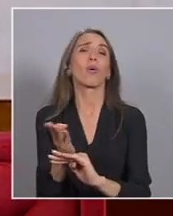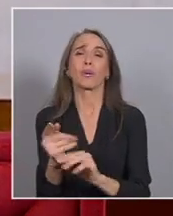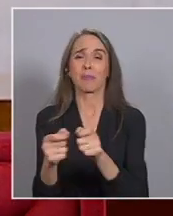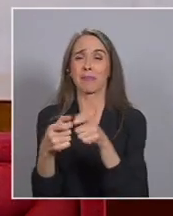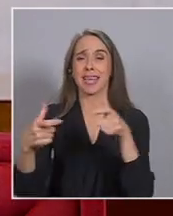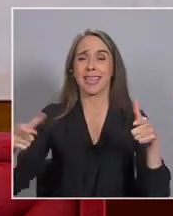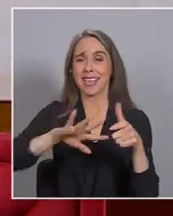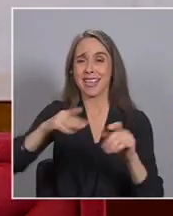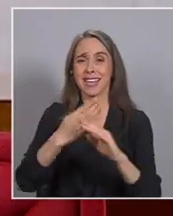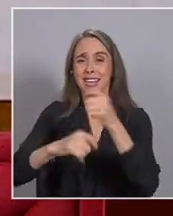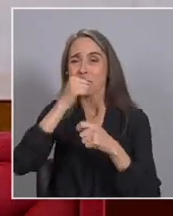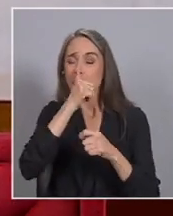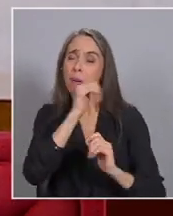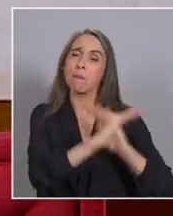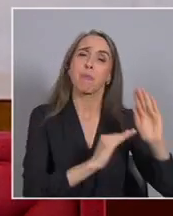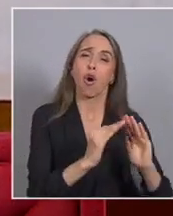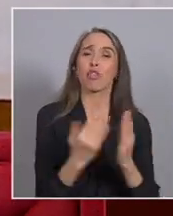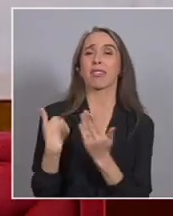flagelo.